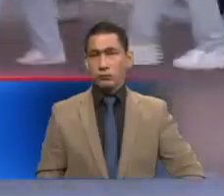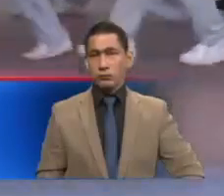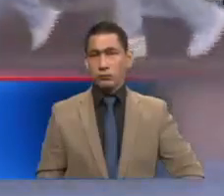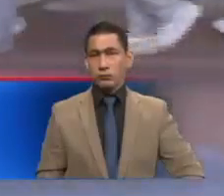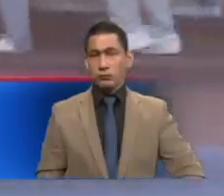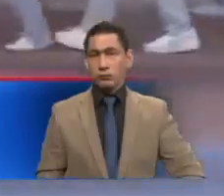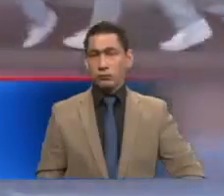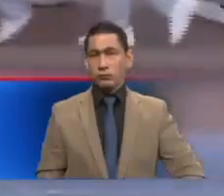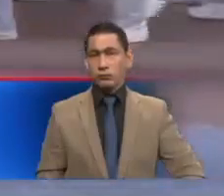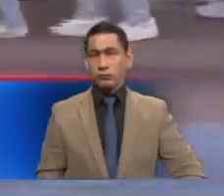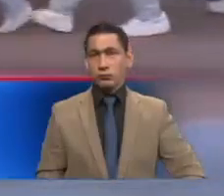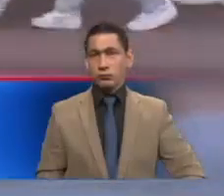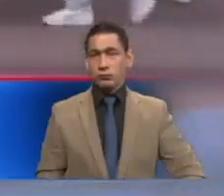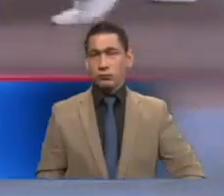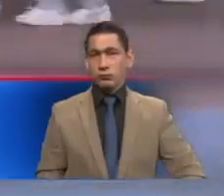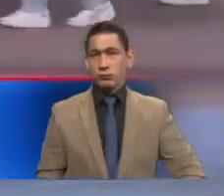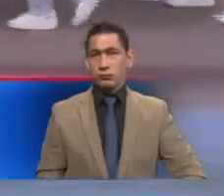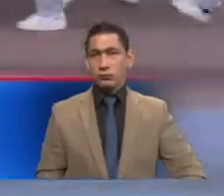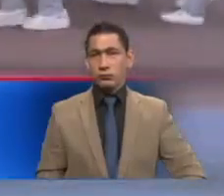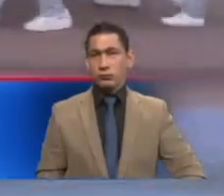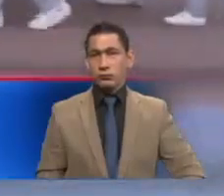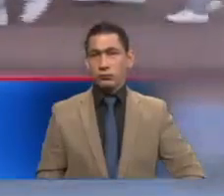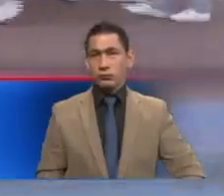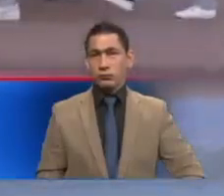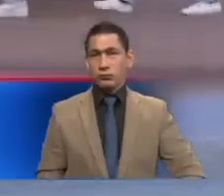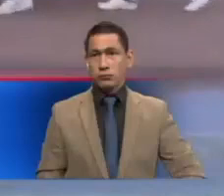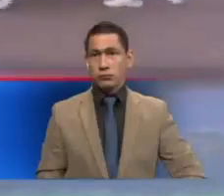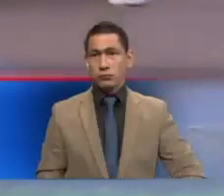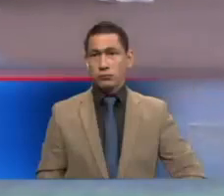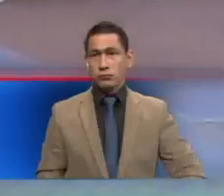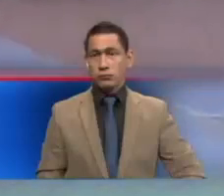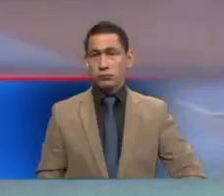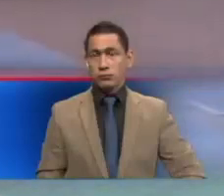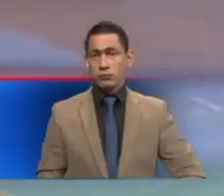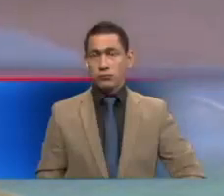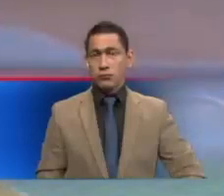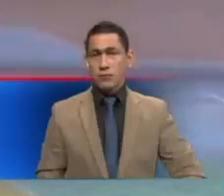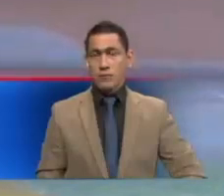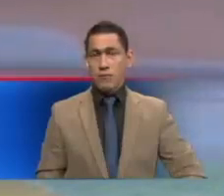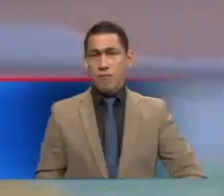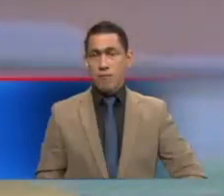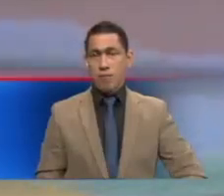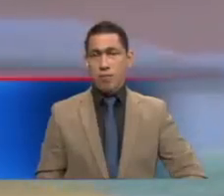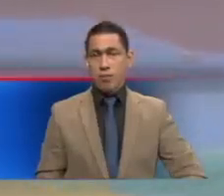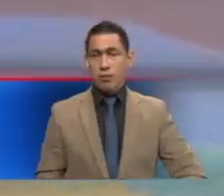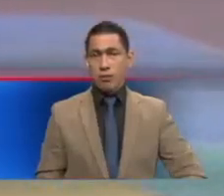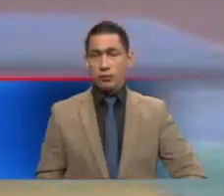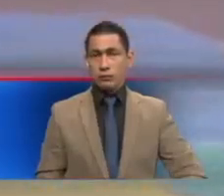Retumba el